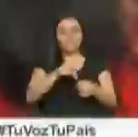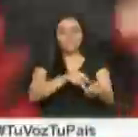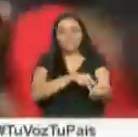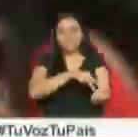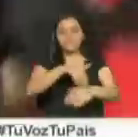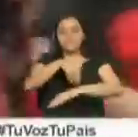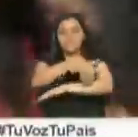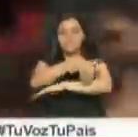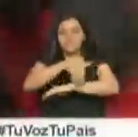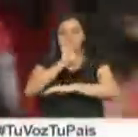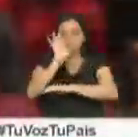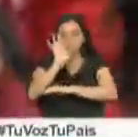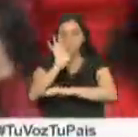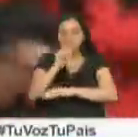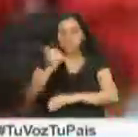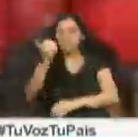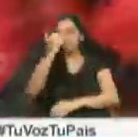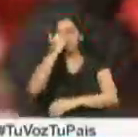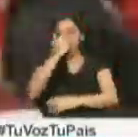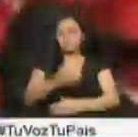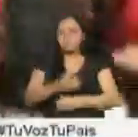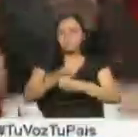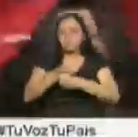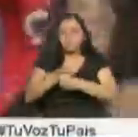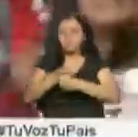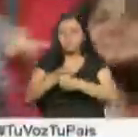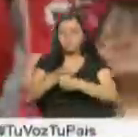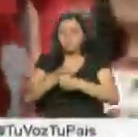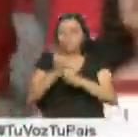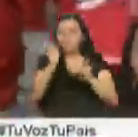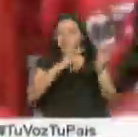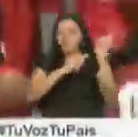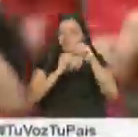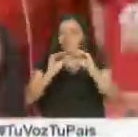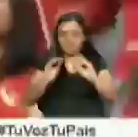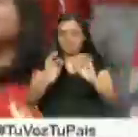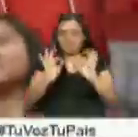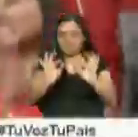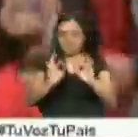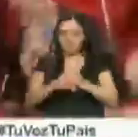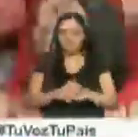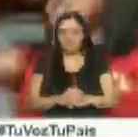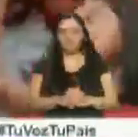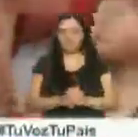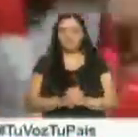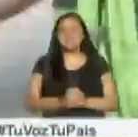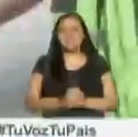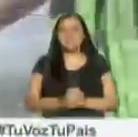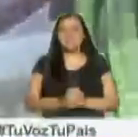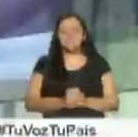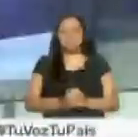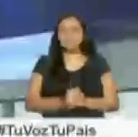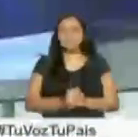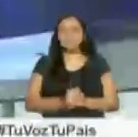las calles y los de rojo seguridad vial. Carolina Díaz, Noticiero Ciudadano.